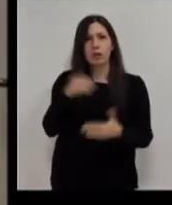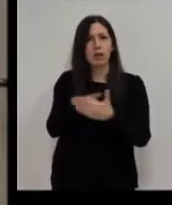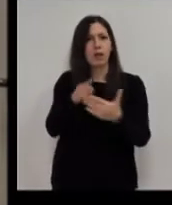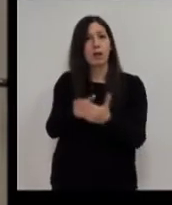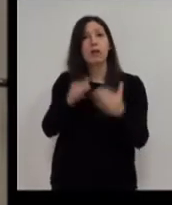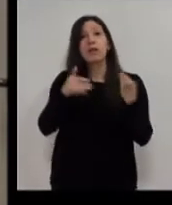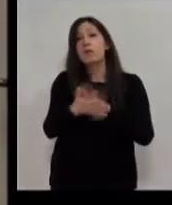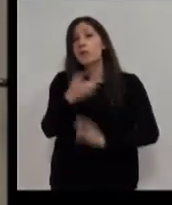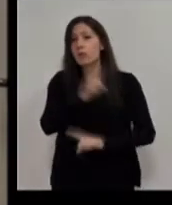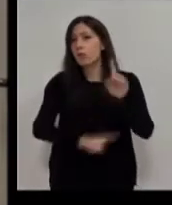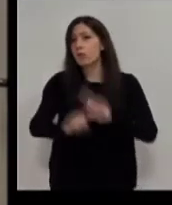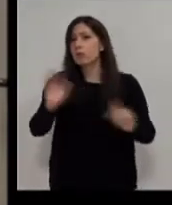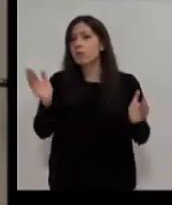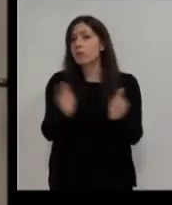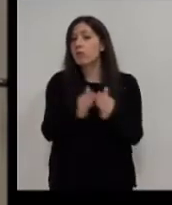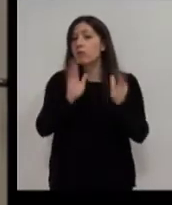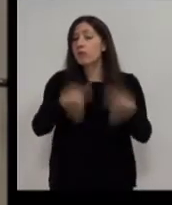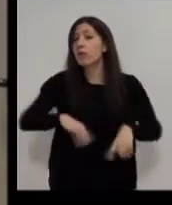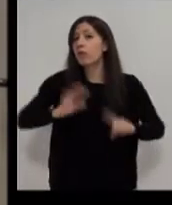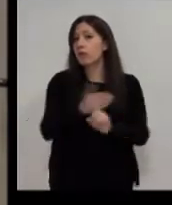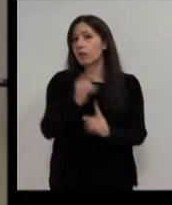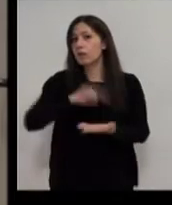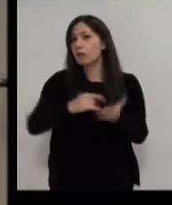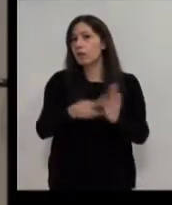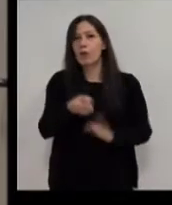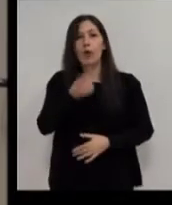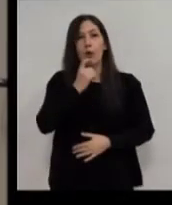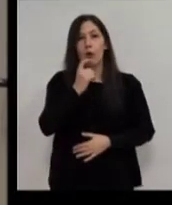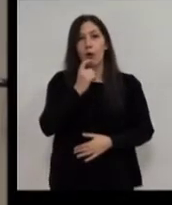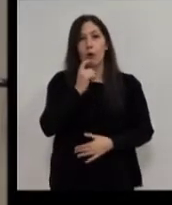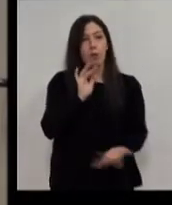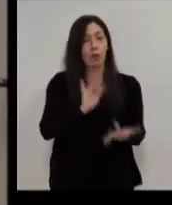problema. Entonces, pequeños problemas que a veces se resuelven pues